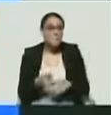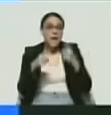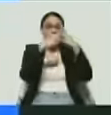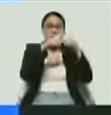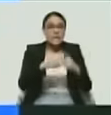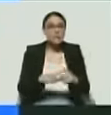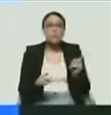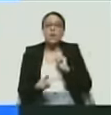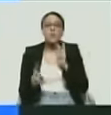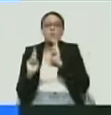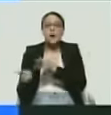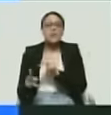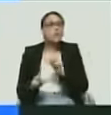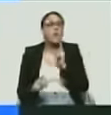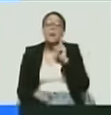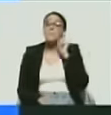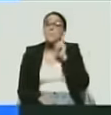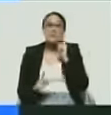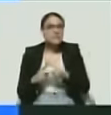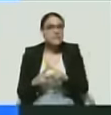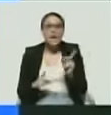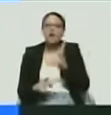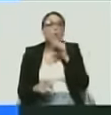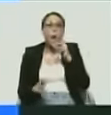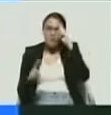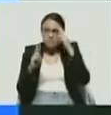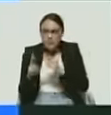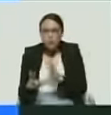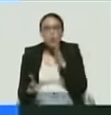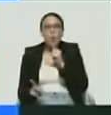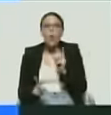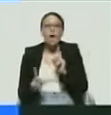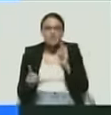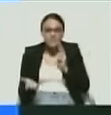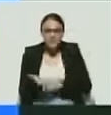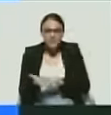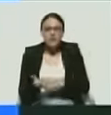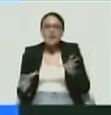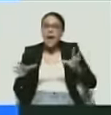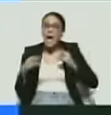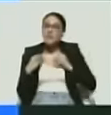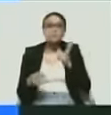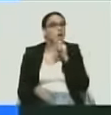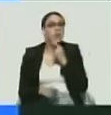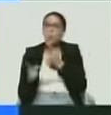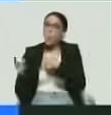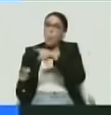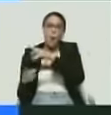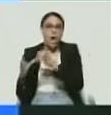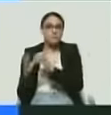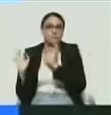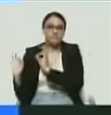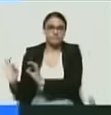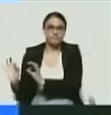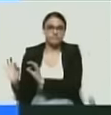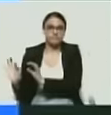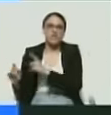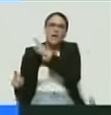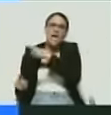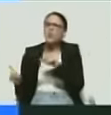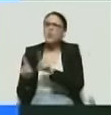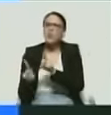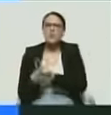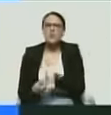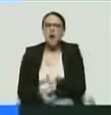otros eventos electorales. Es ya una especie de conseja humorística